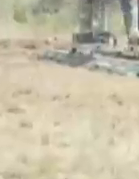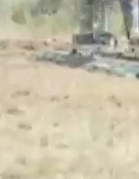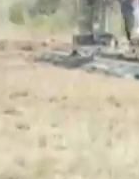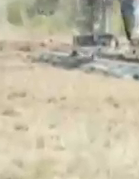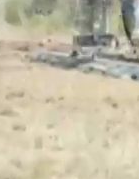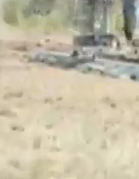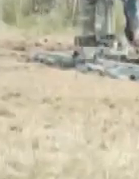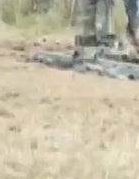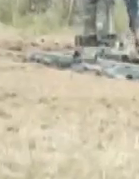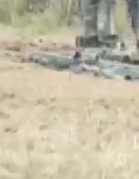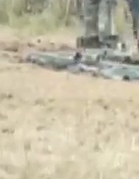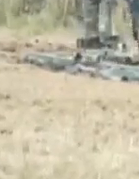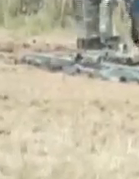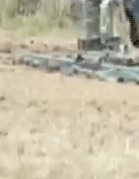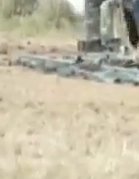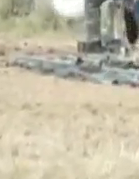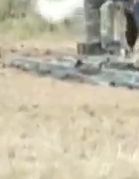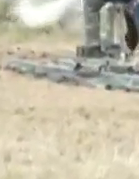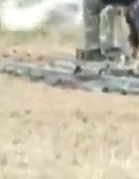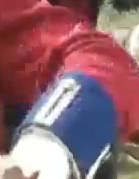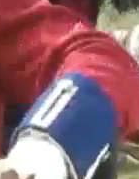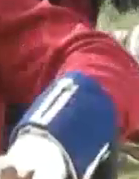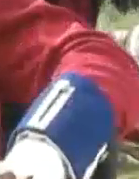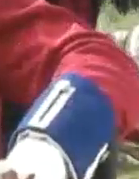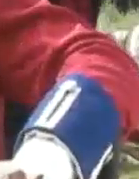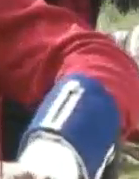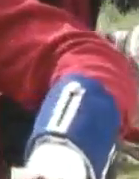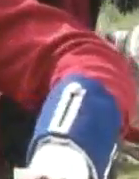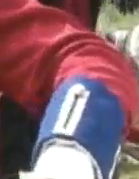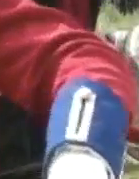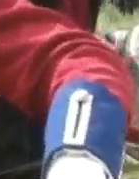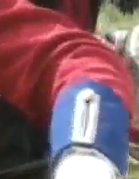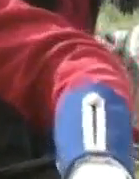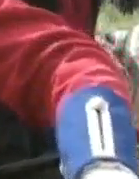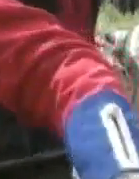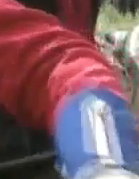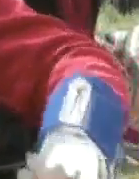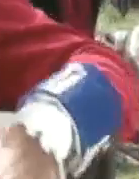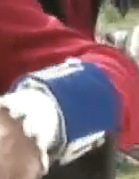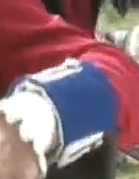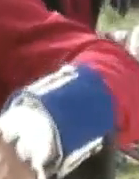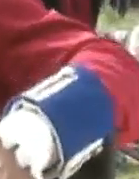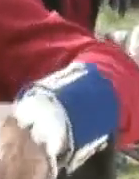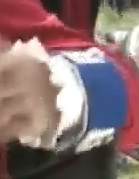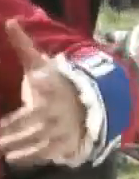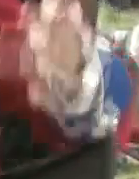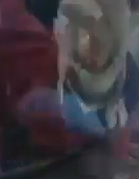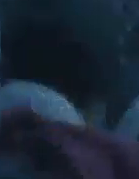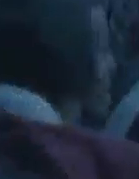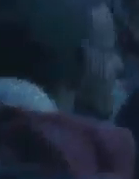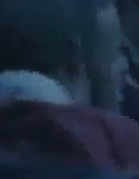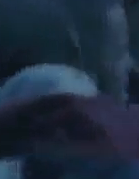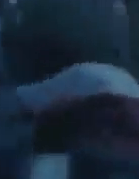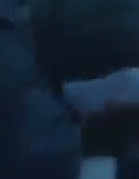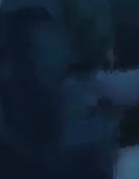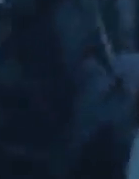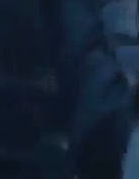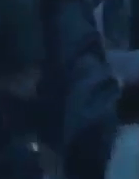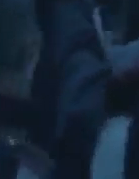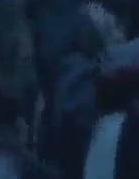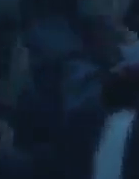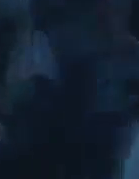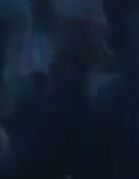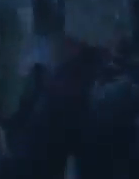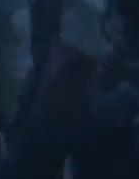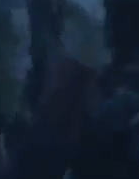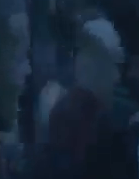la vida por la libertad, de dar la vida por la patria, creo que nos da a entender lo que somos nosotros como país